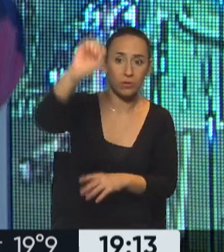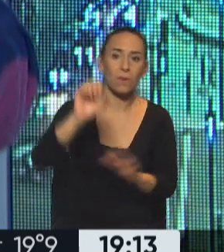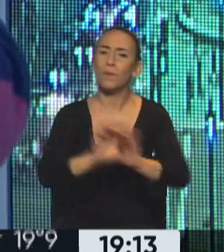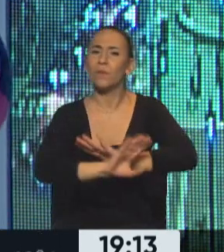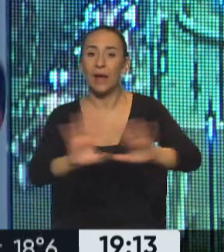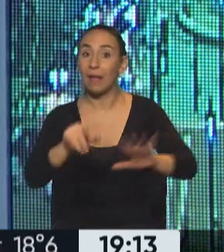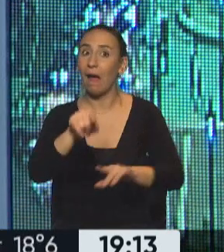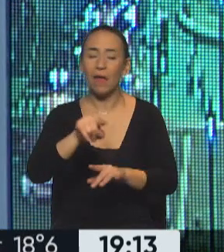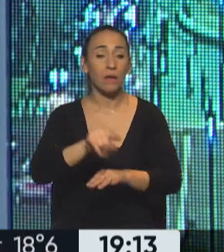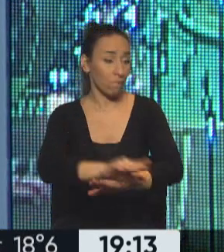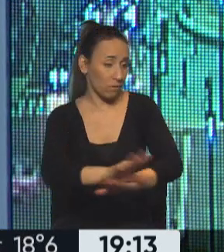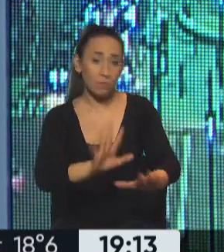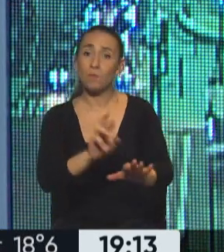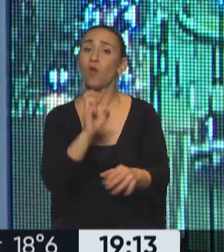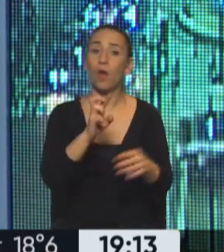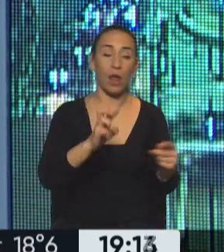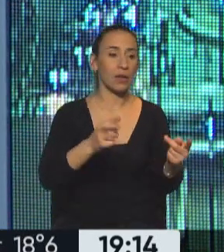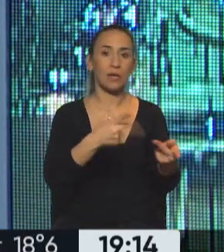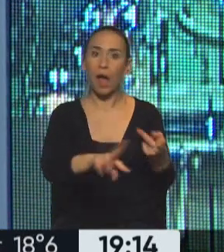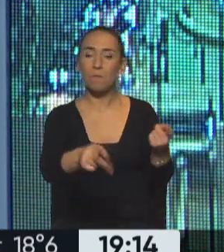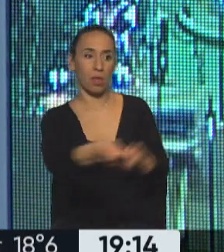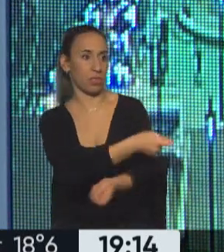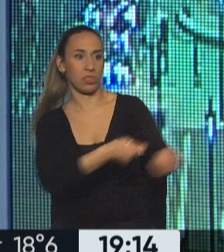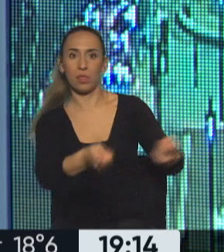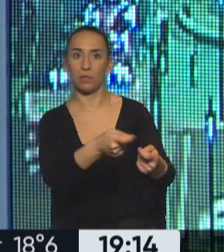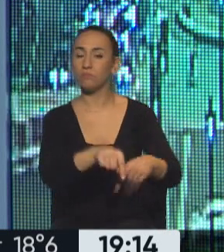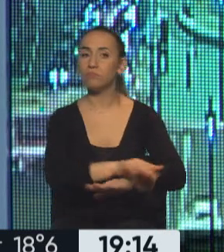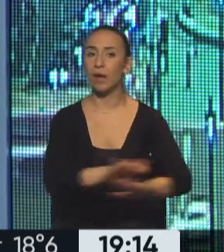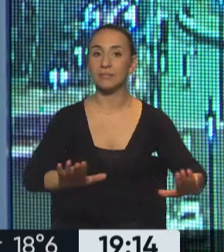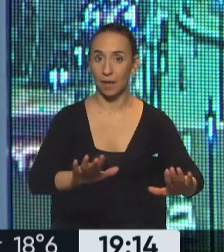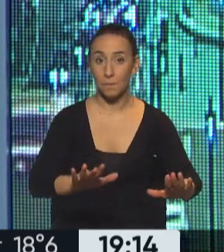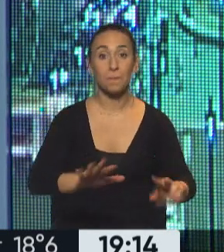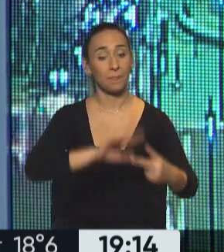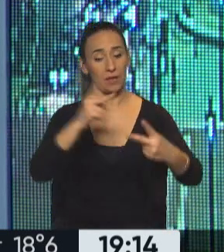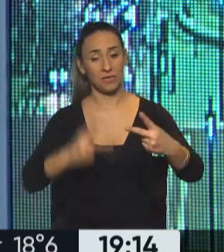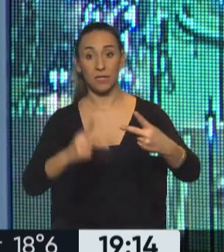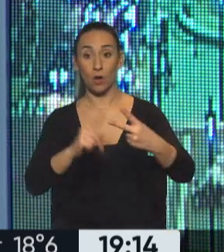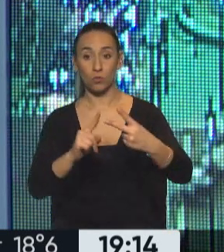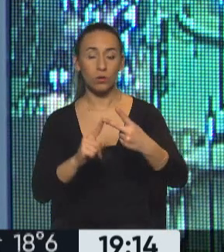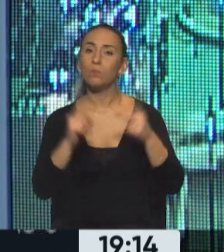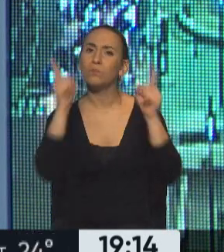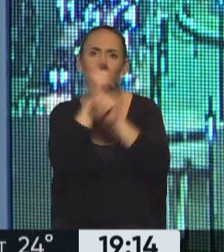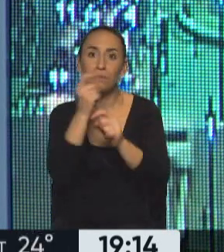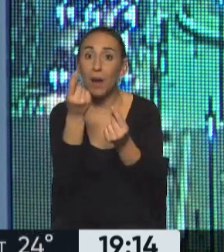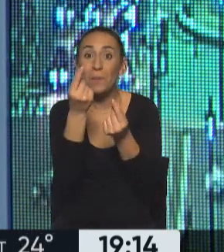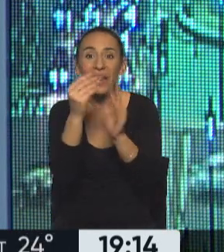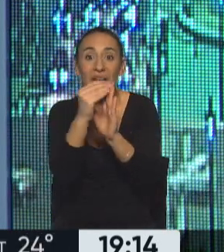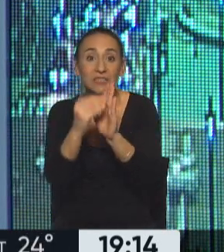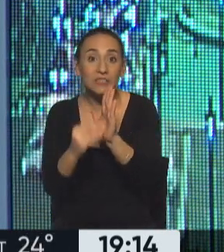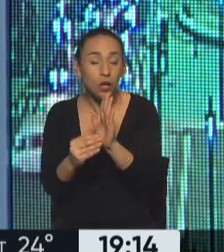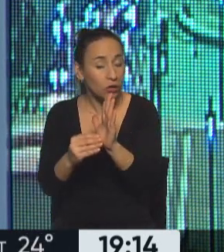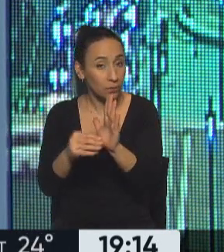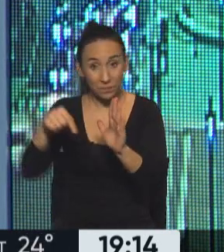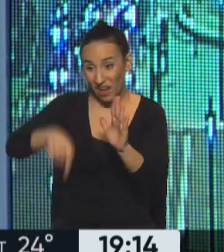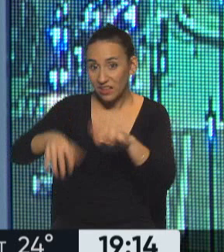las timbas en relación a esta cuestión. Y lo segundo, un problema severo que tenés, que es el tema de precios, porque hubo muchos Claro. precios en este